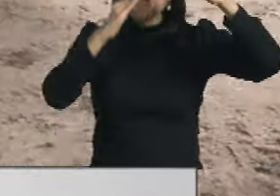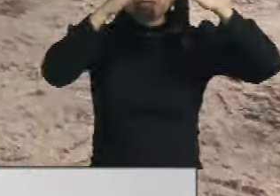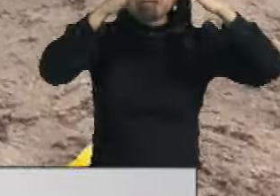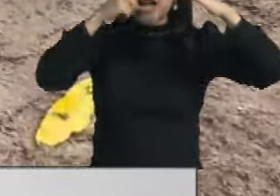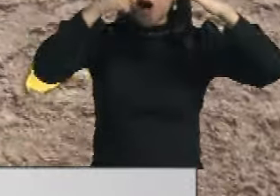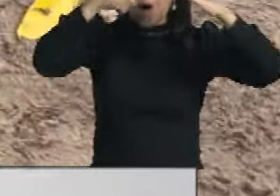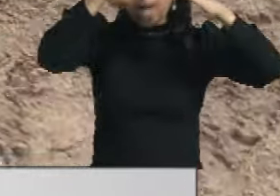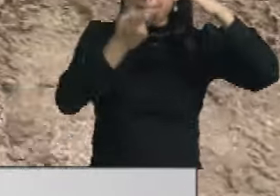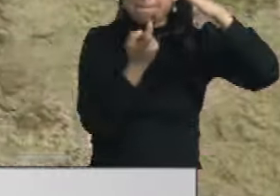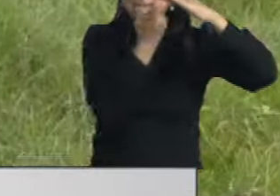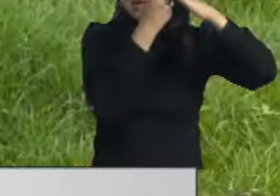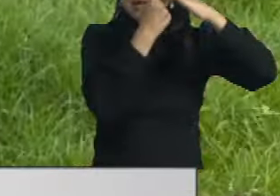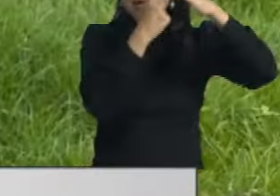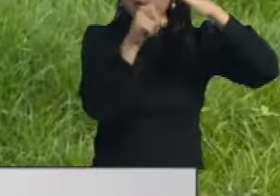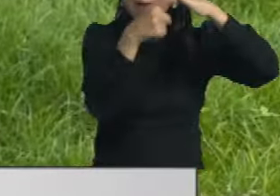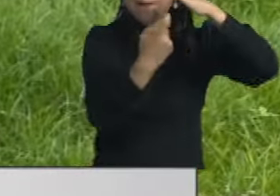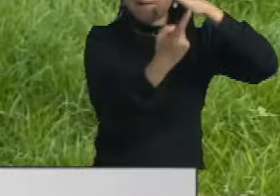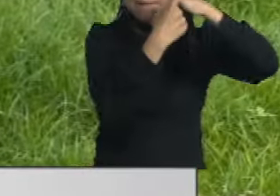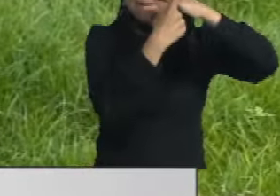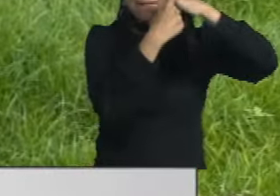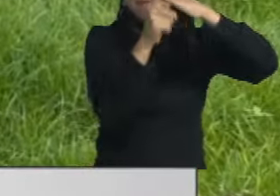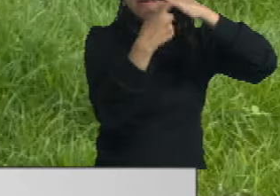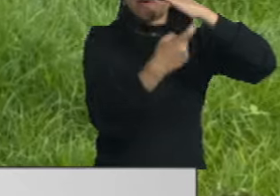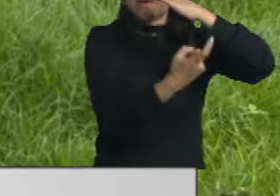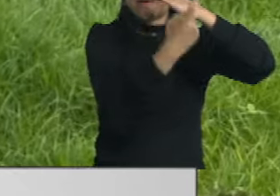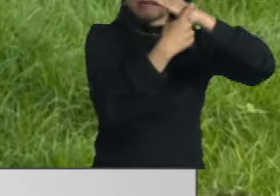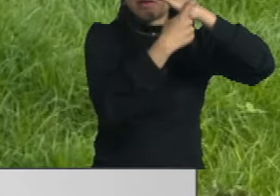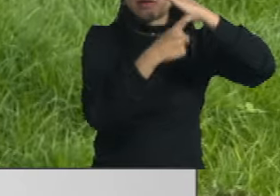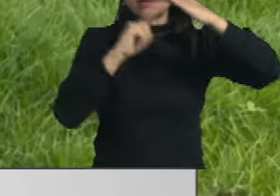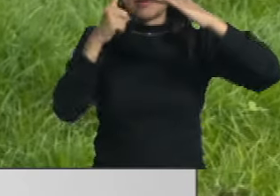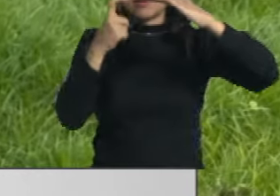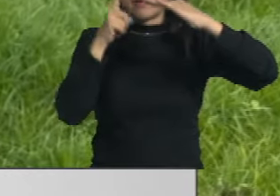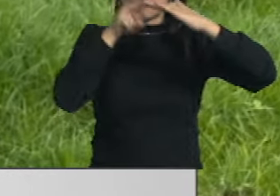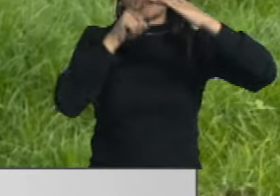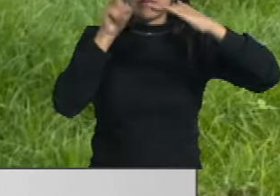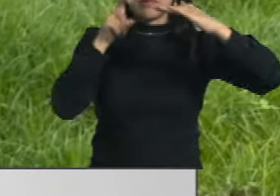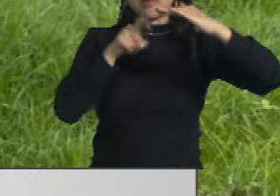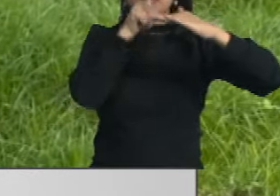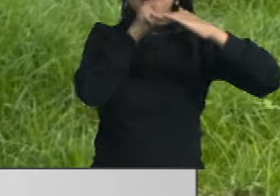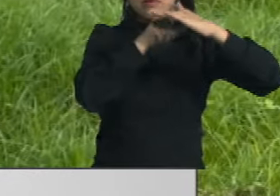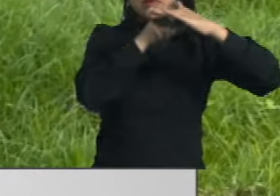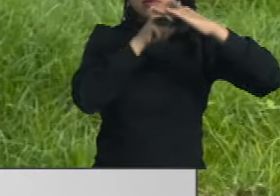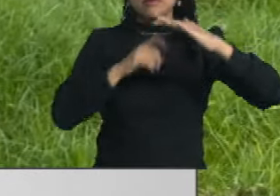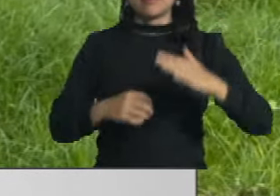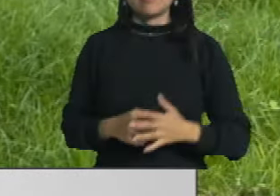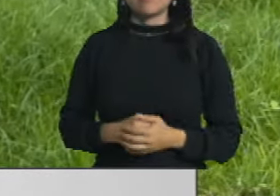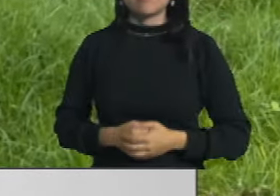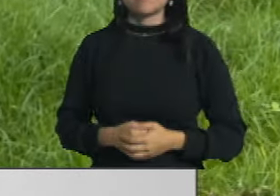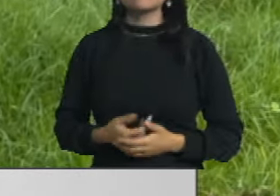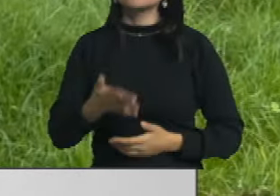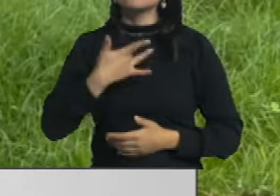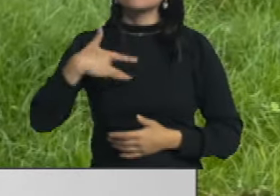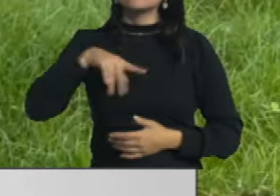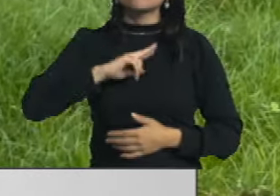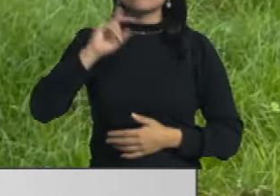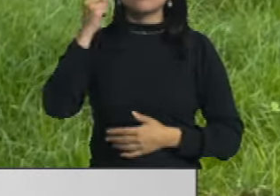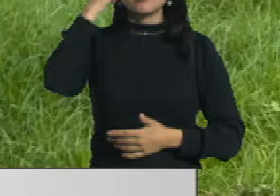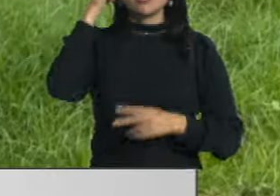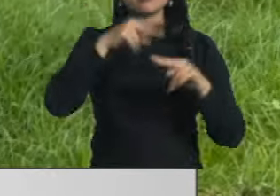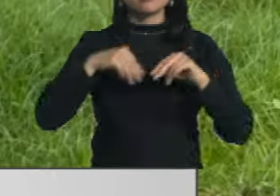tejas de asbesto. En estos momentos nos encontramos en el barrio Villa Carolina entregando ayudas de parte de la Gobernación